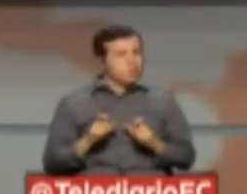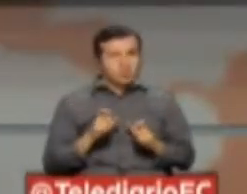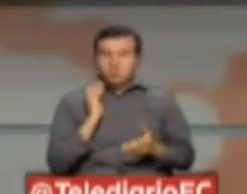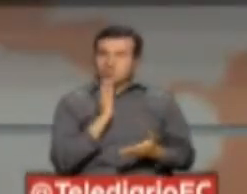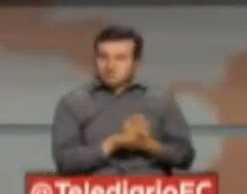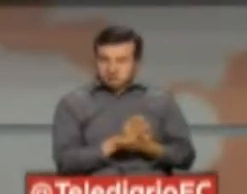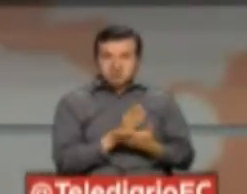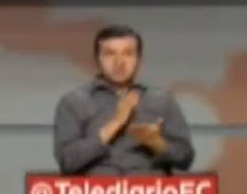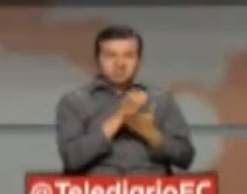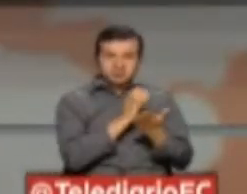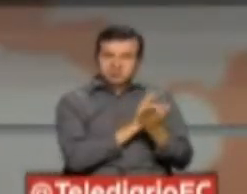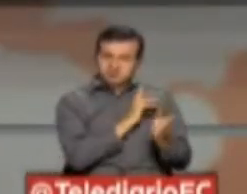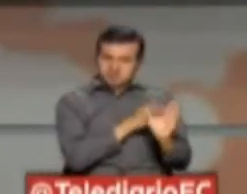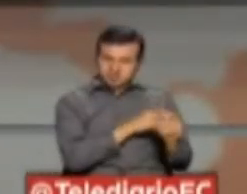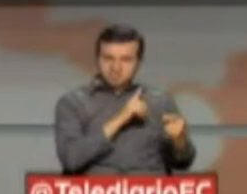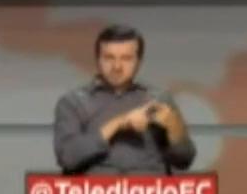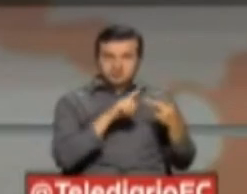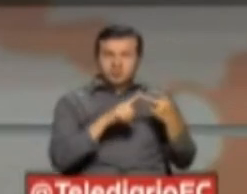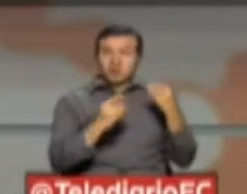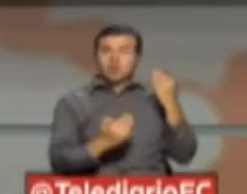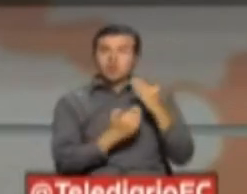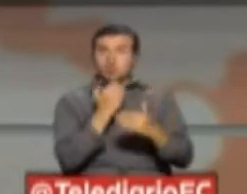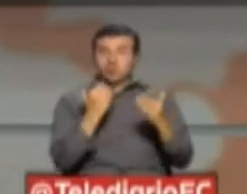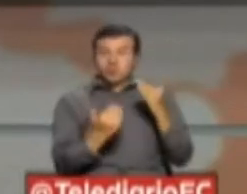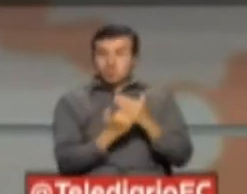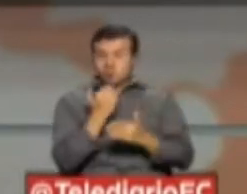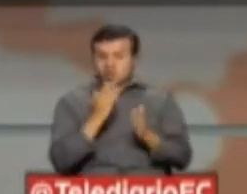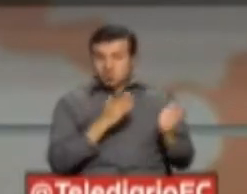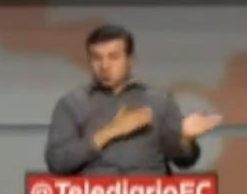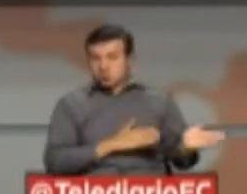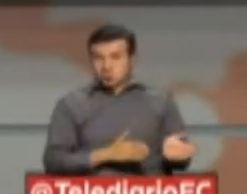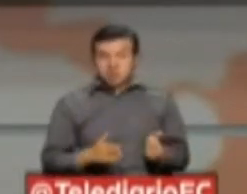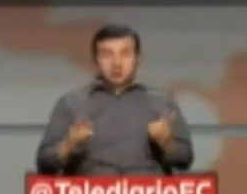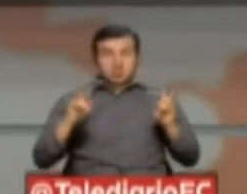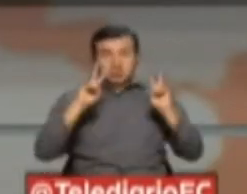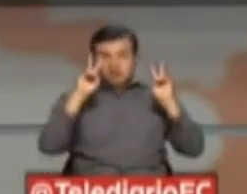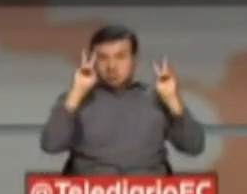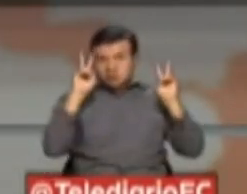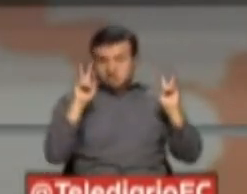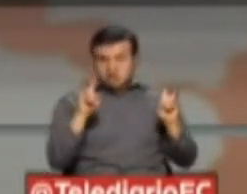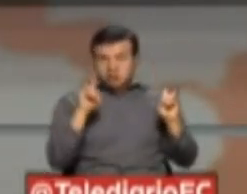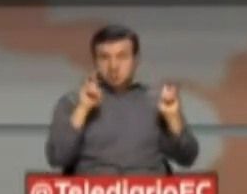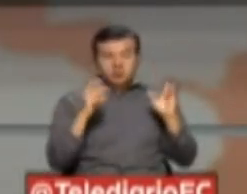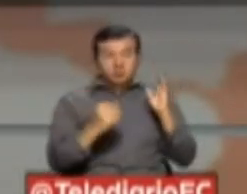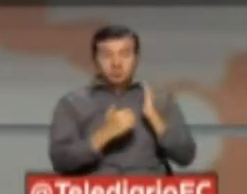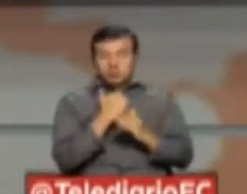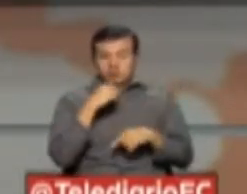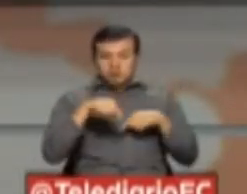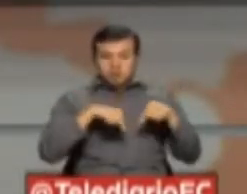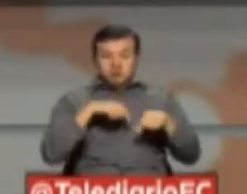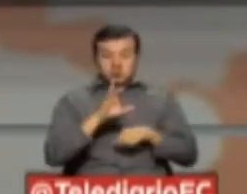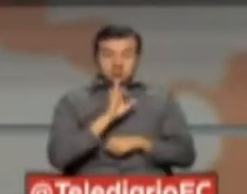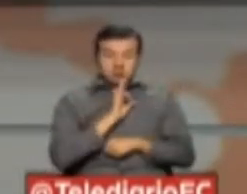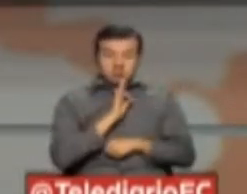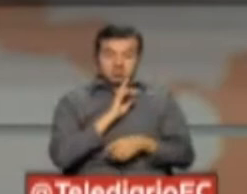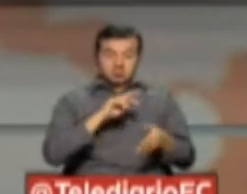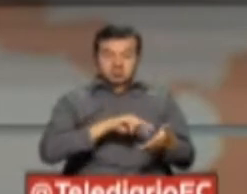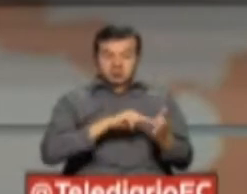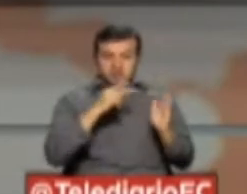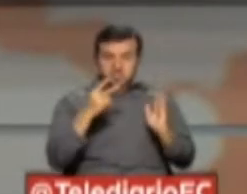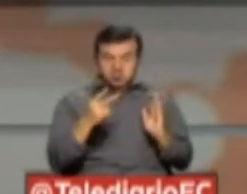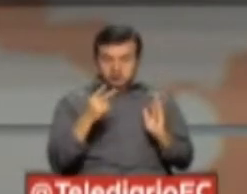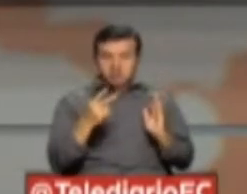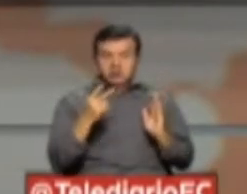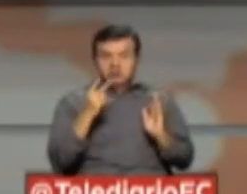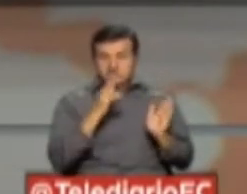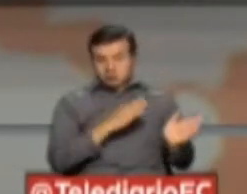transporte para que las nuevas que hay que crearse pero basadas en un marco de de técnica y tecnología y